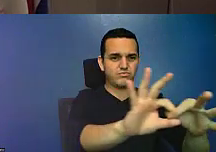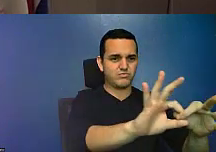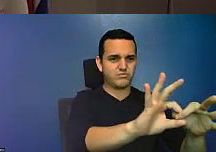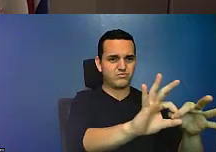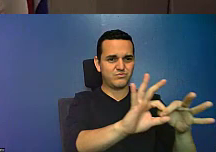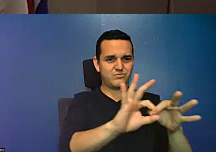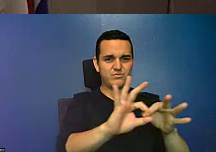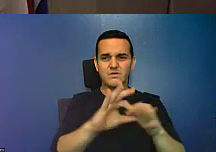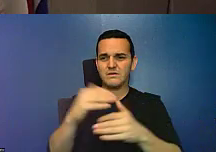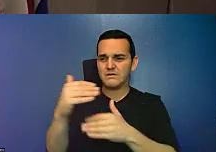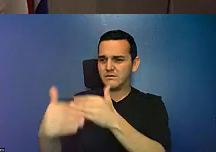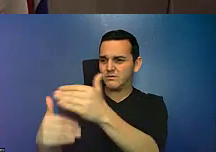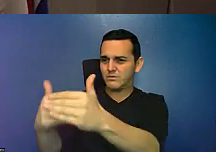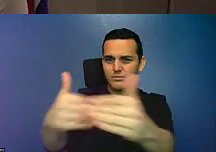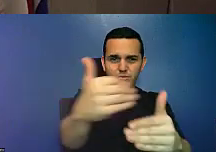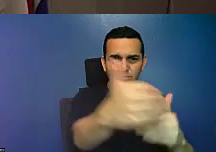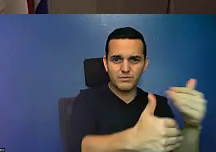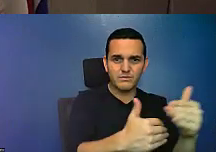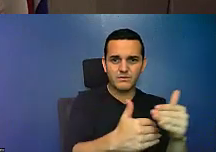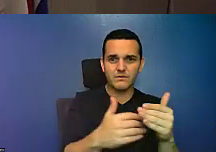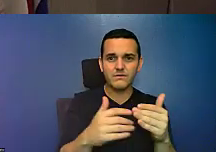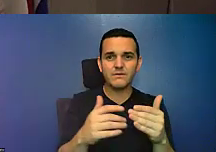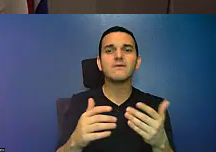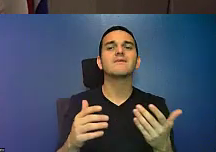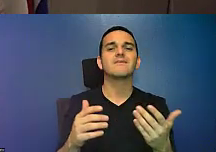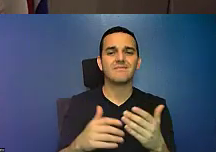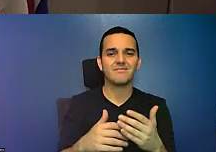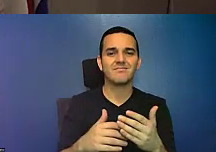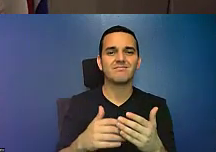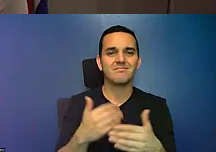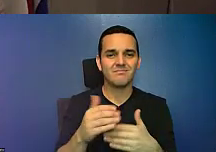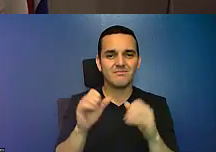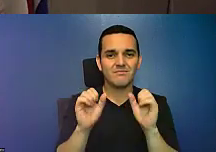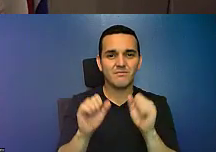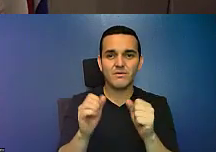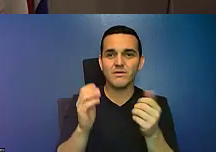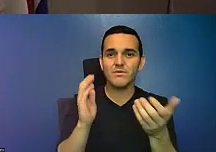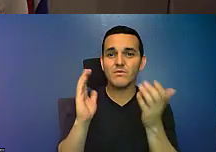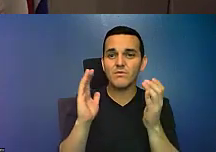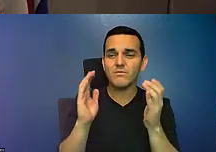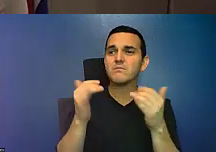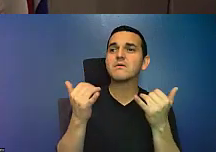Tenemos que predecir una acción futura y compararla con la acción presente.